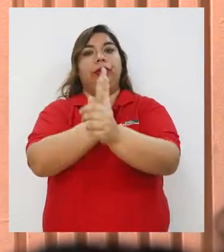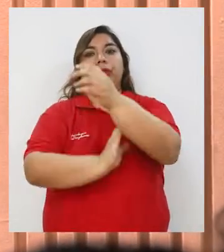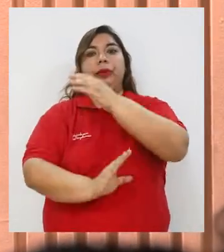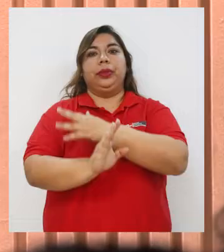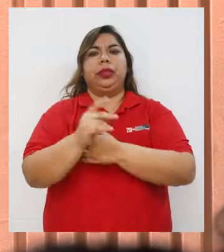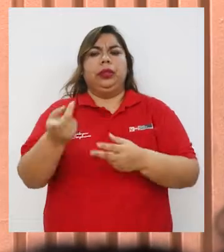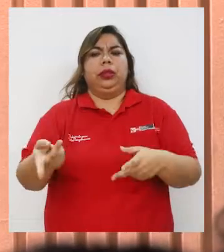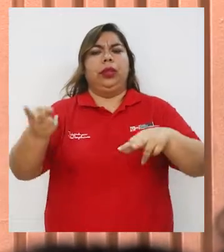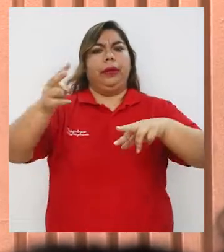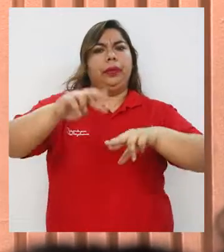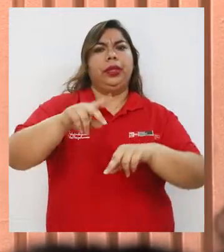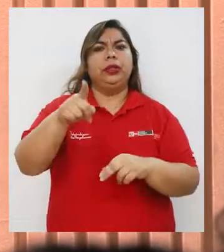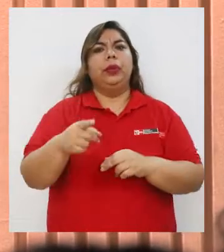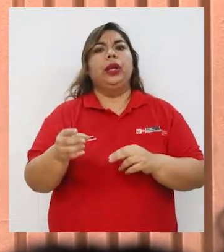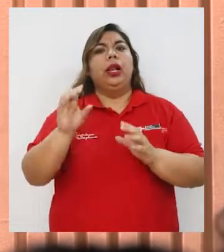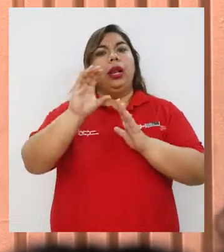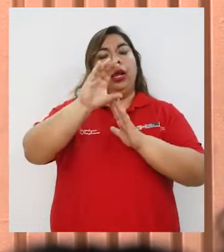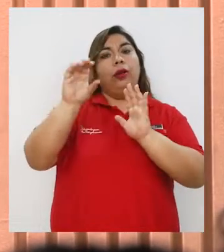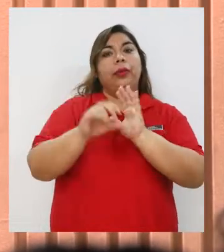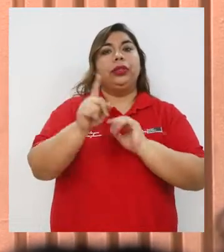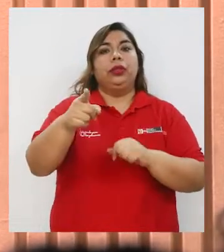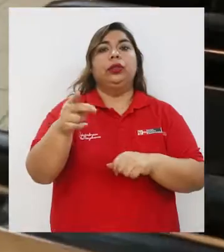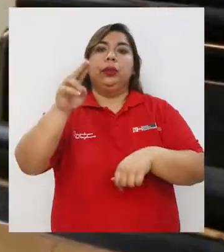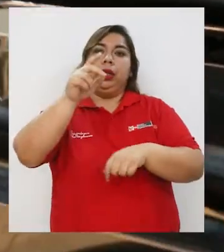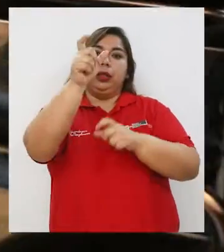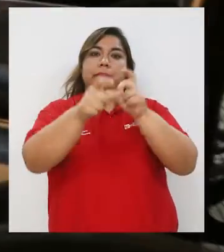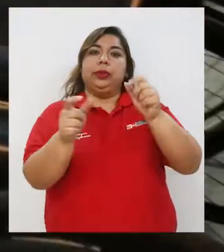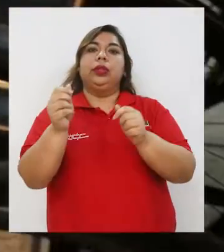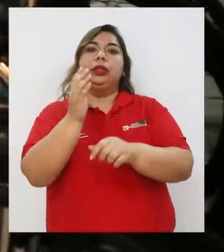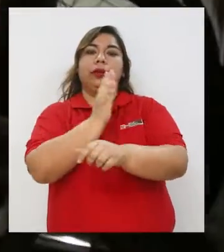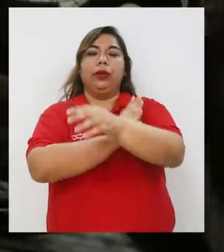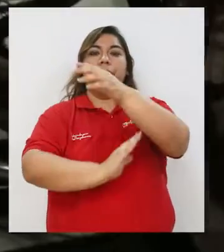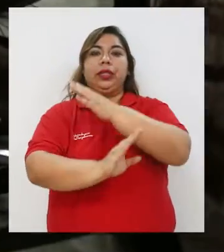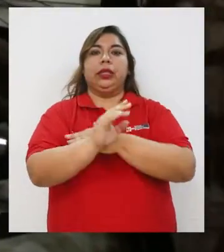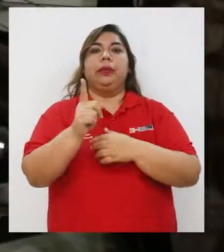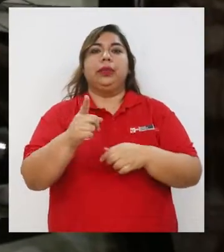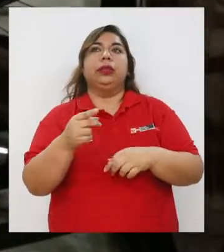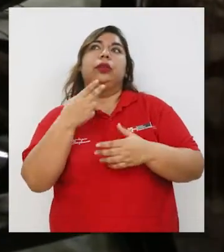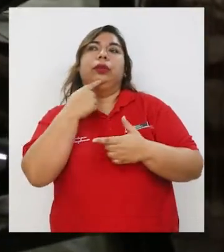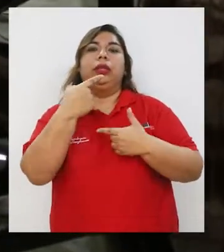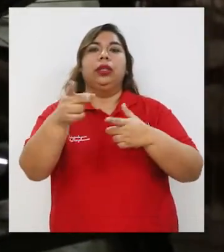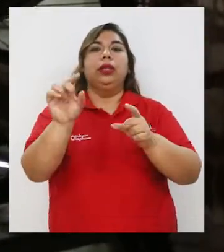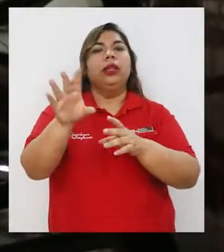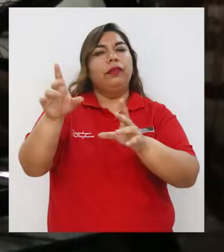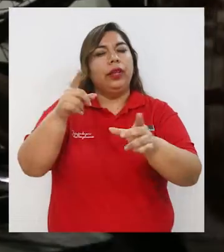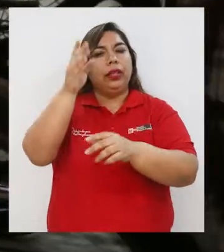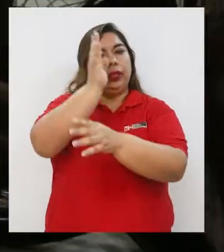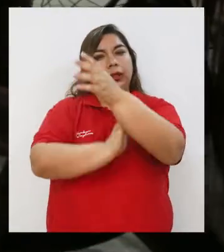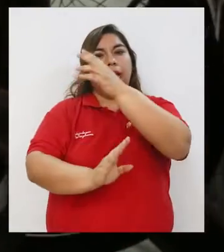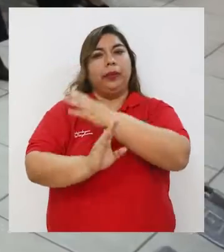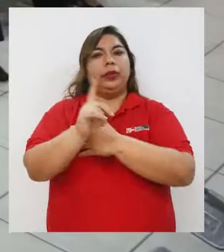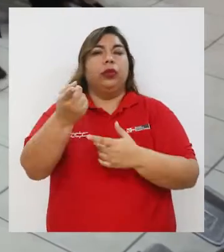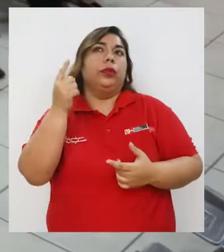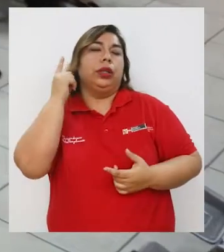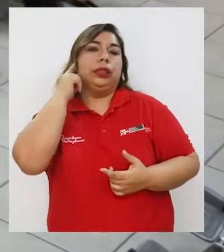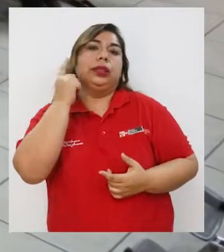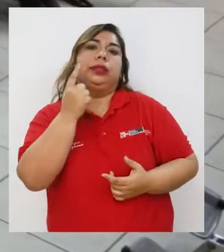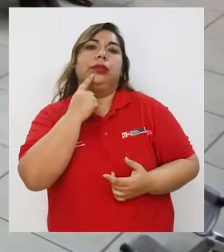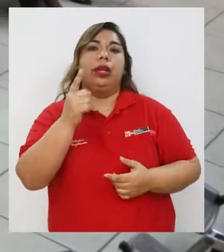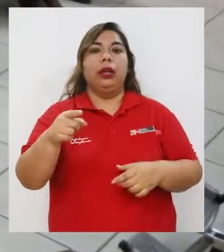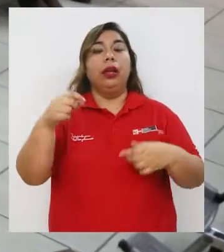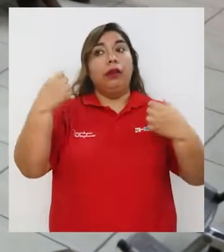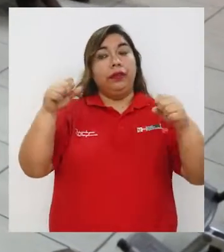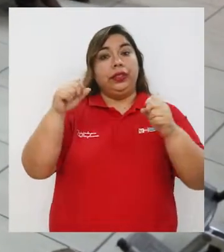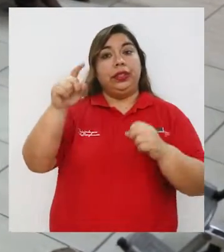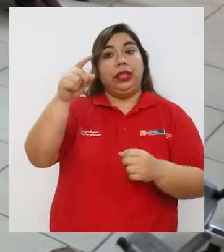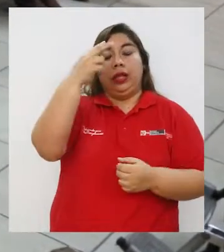además de la convención sobre los derechos de las personas con discapacidad en función a los tipos de discapacidad como la sensorial